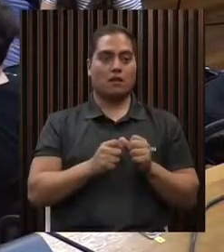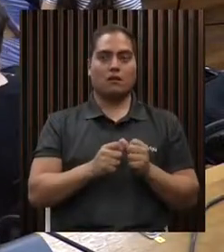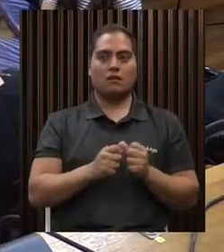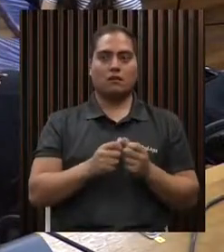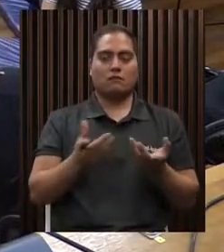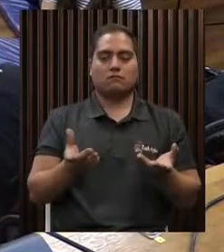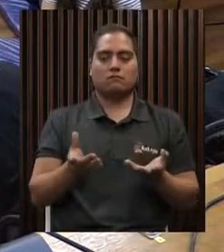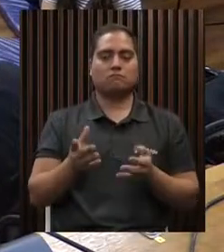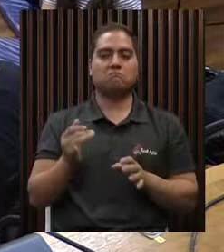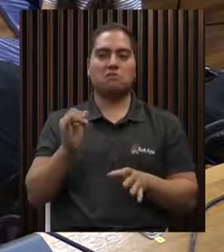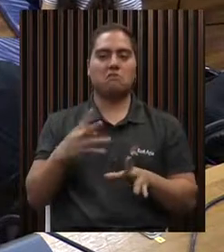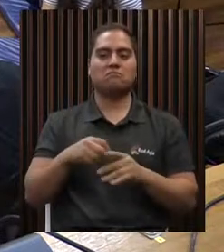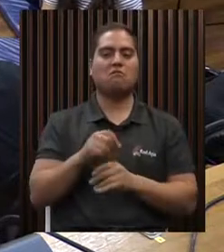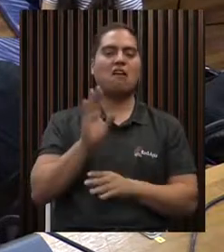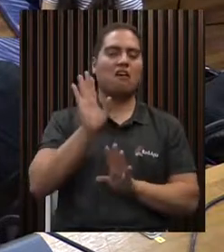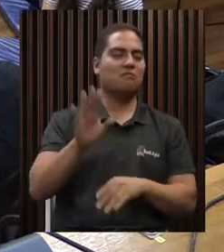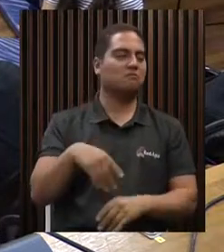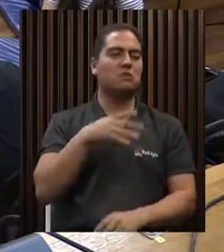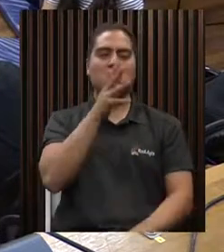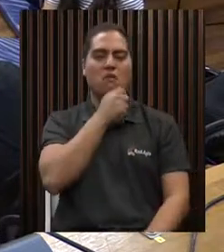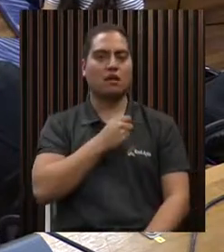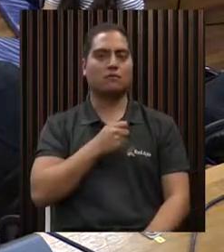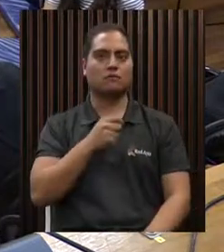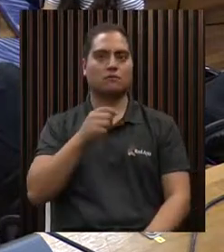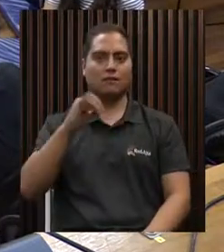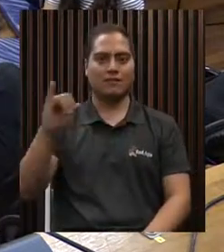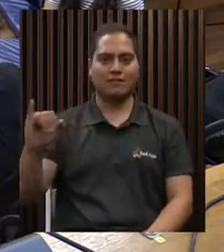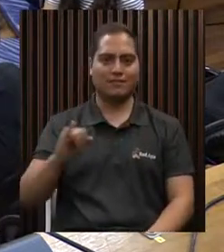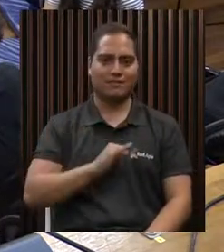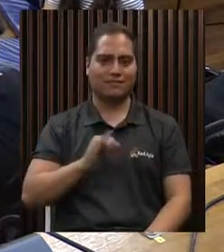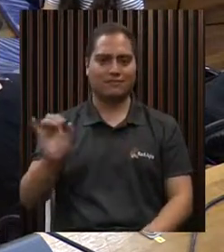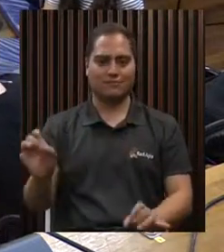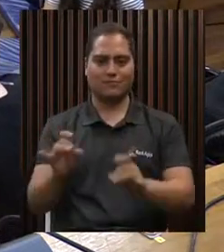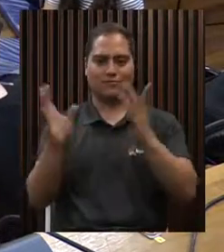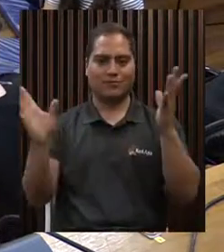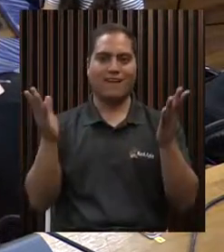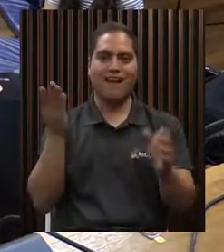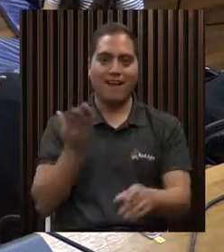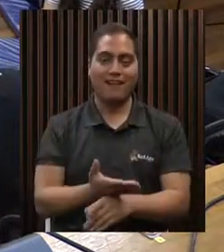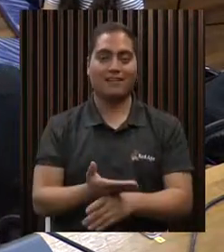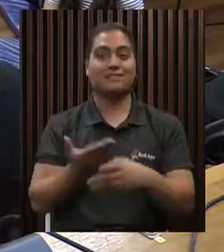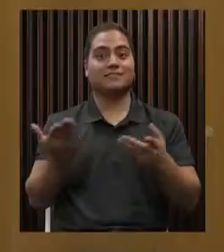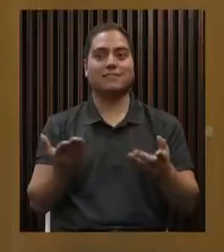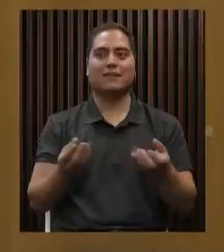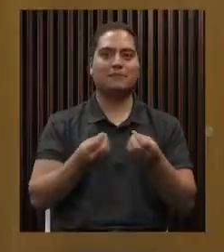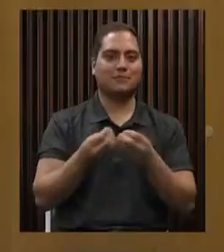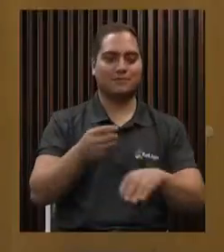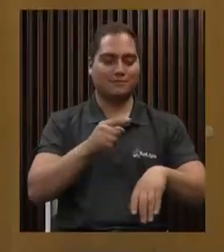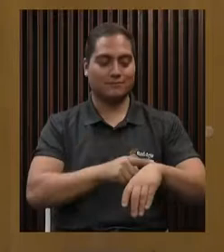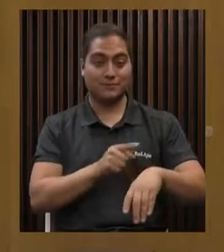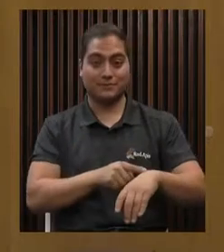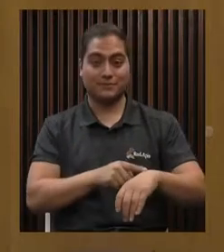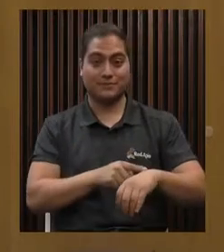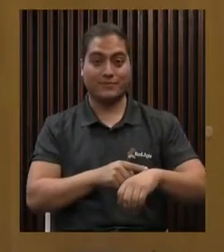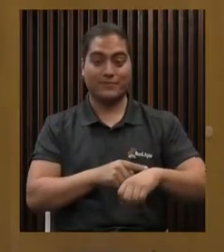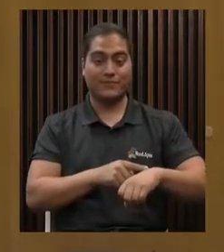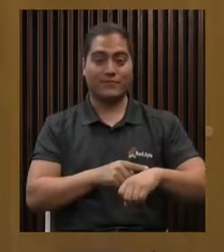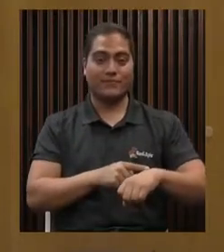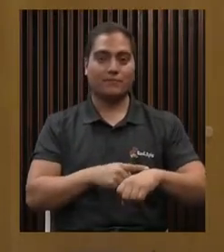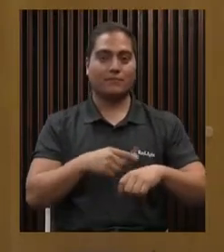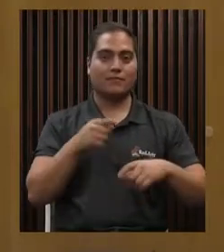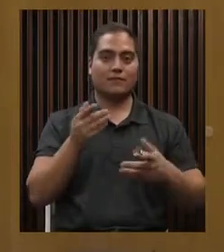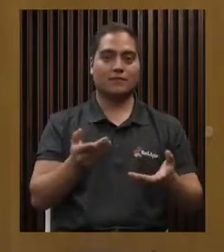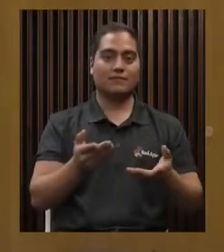con una experiencia buena. Y en muchas ocasiones, por lo general, como no han tenido